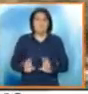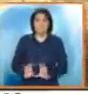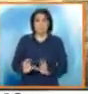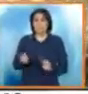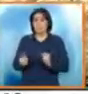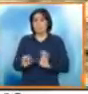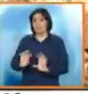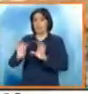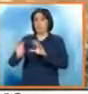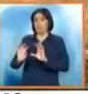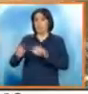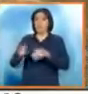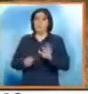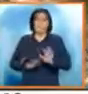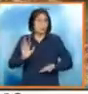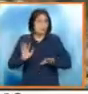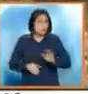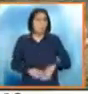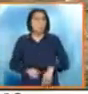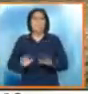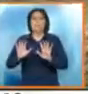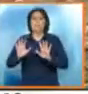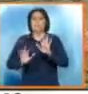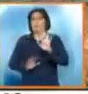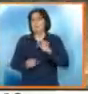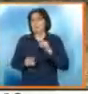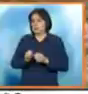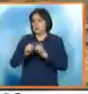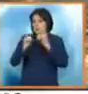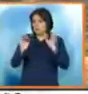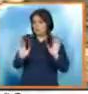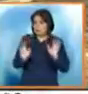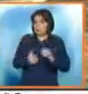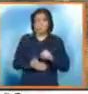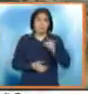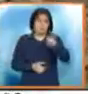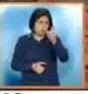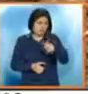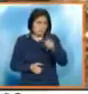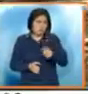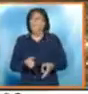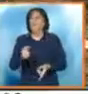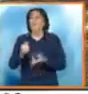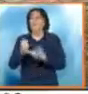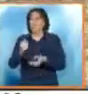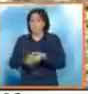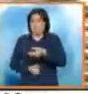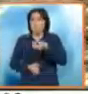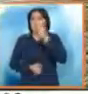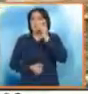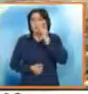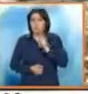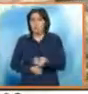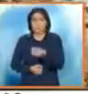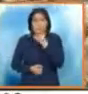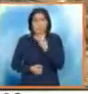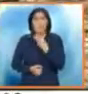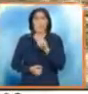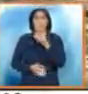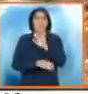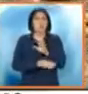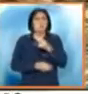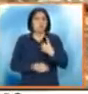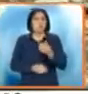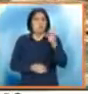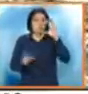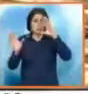que va a durar más o menos 15 días, estas personas van a tener o está garantizado el desayuno, el almuerzo y la comida. Y lo